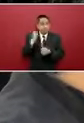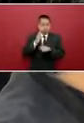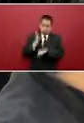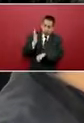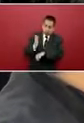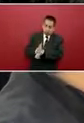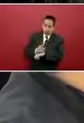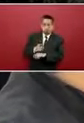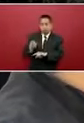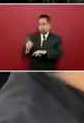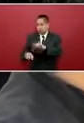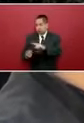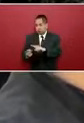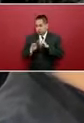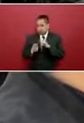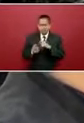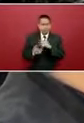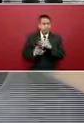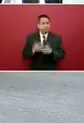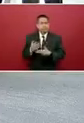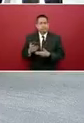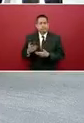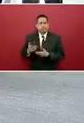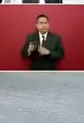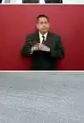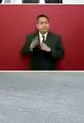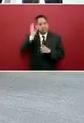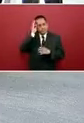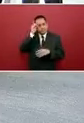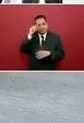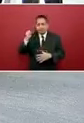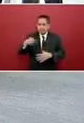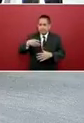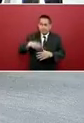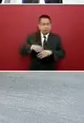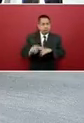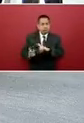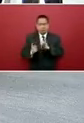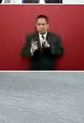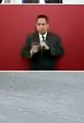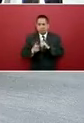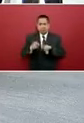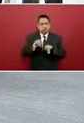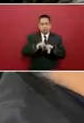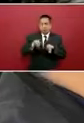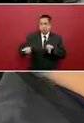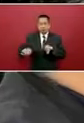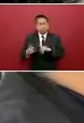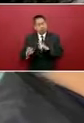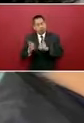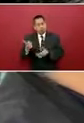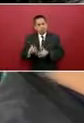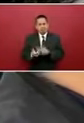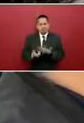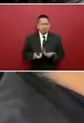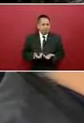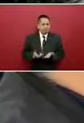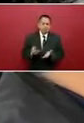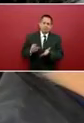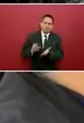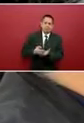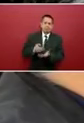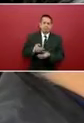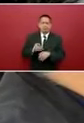les cobran por trabajar y en los de viene, en los estacionamientos, hasta les cobran los estacionamientos, les cobran una multa